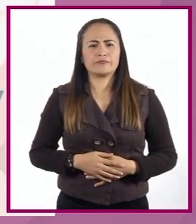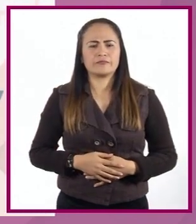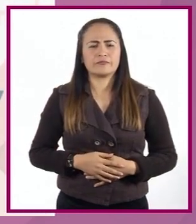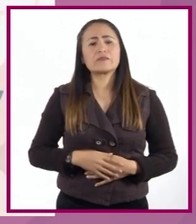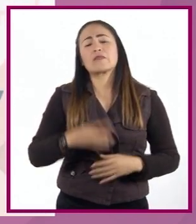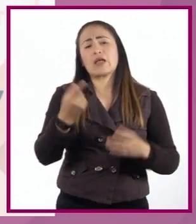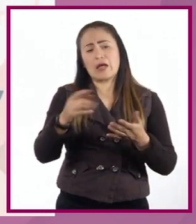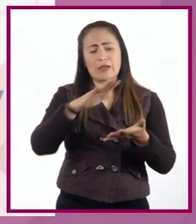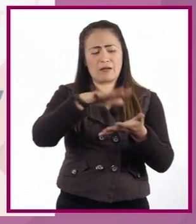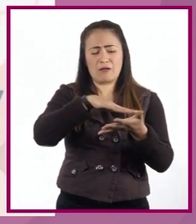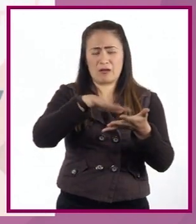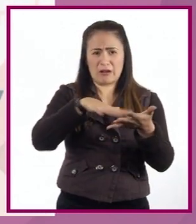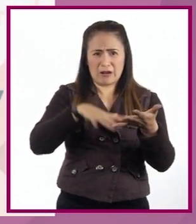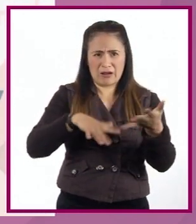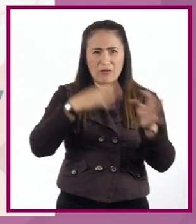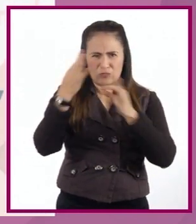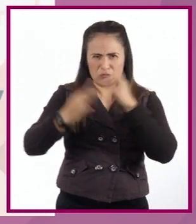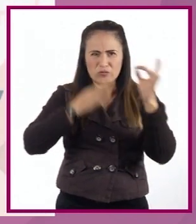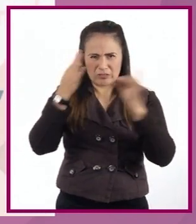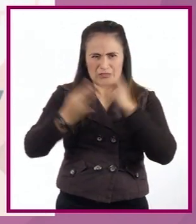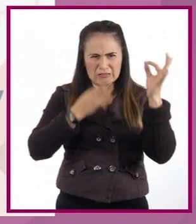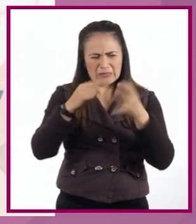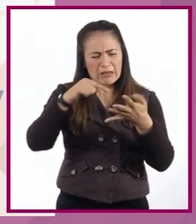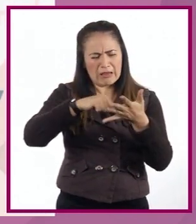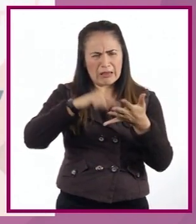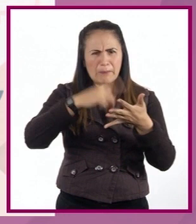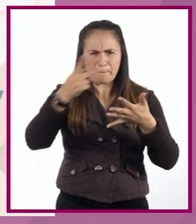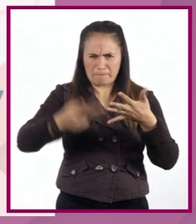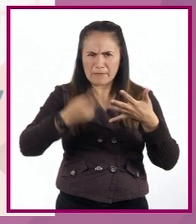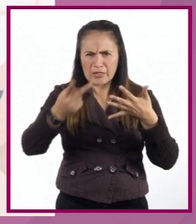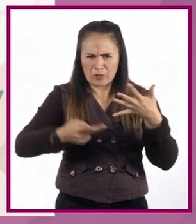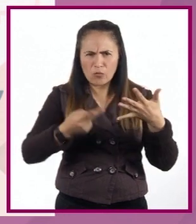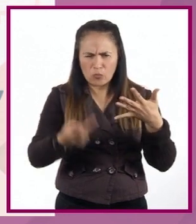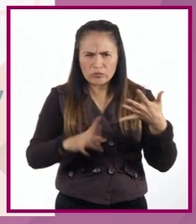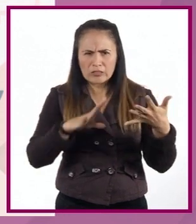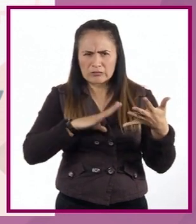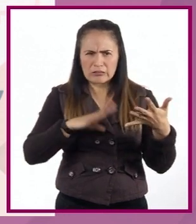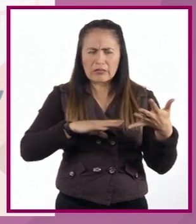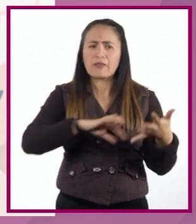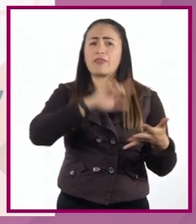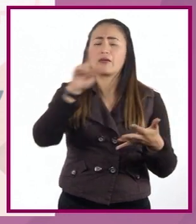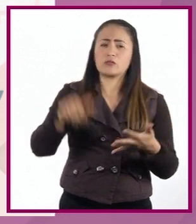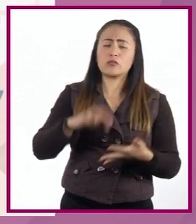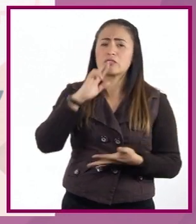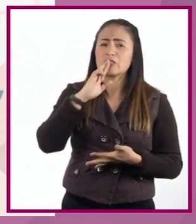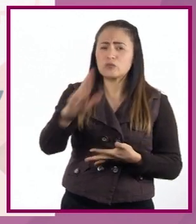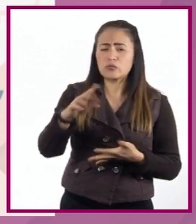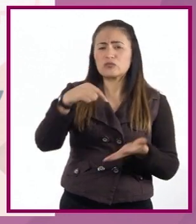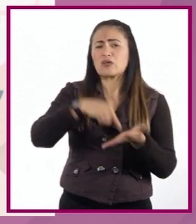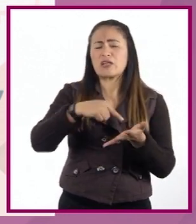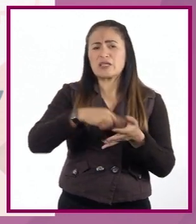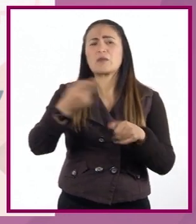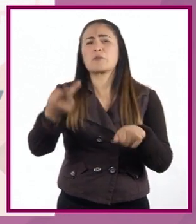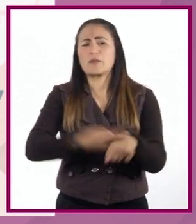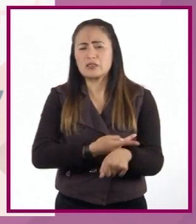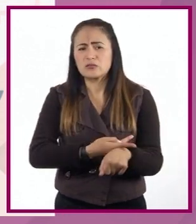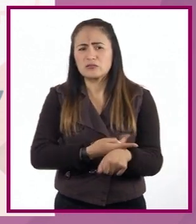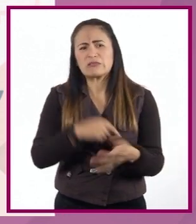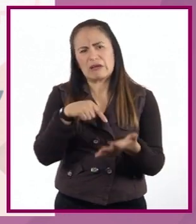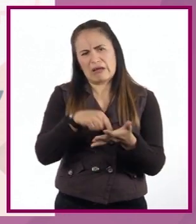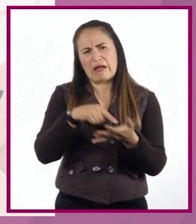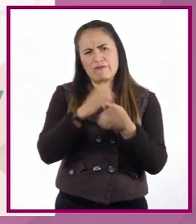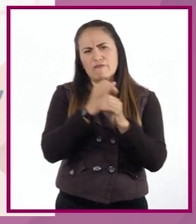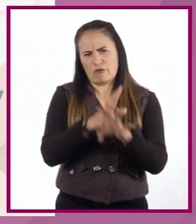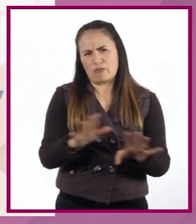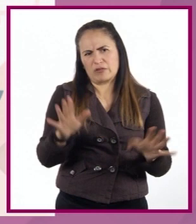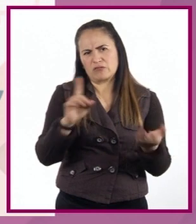notas informativas responden a ciertas preguntas fundamentales para informar sobre un hecho o noticia que tratan. ¿Qué